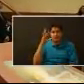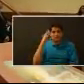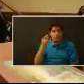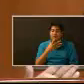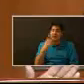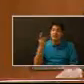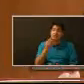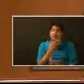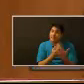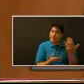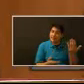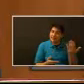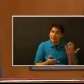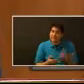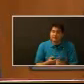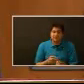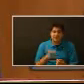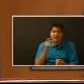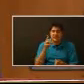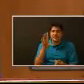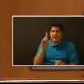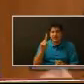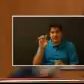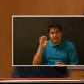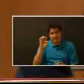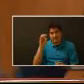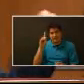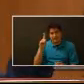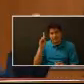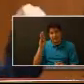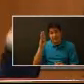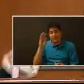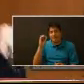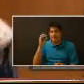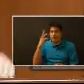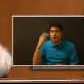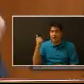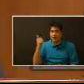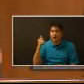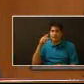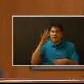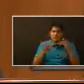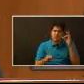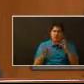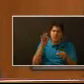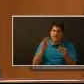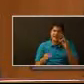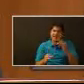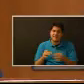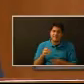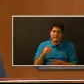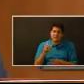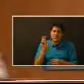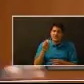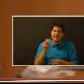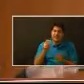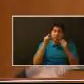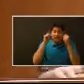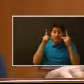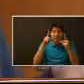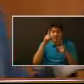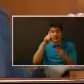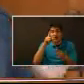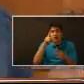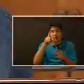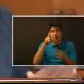Débora era una jueza, pero ella tuvo que despertar a una nueva dimensión. Ella